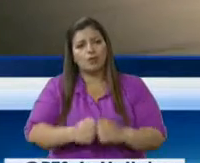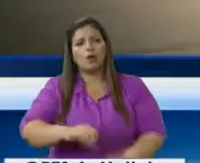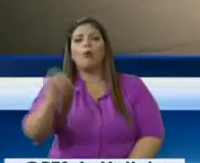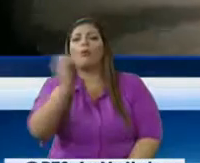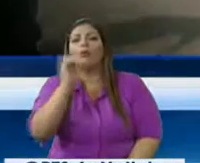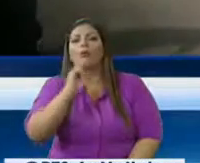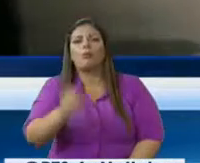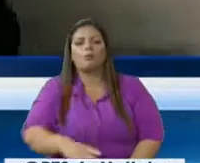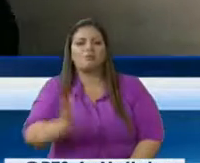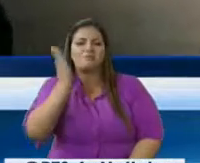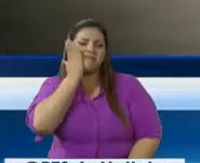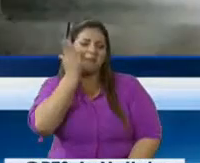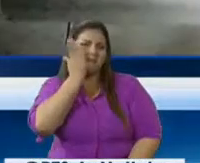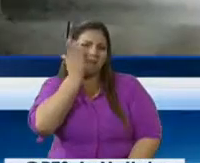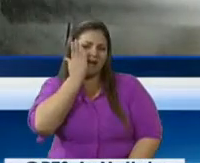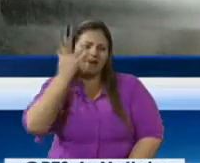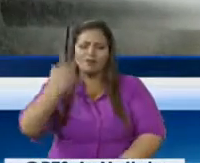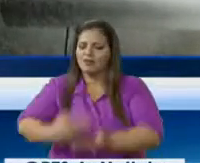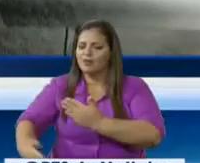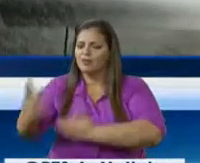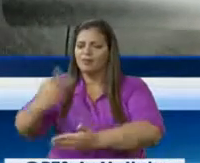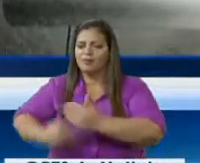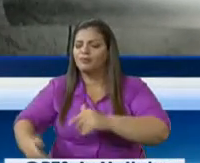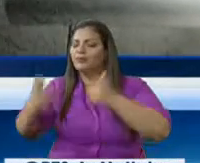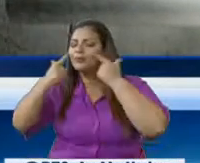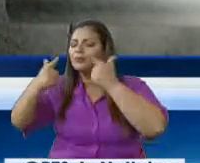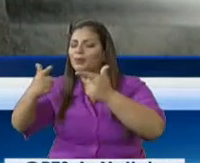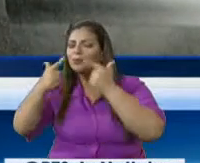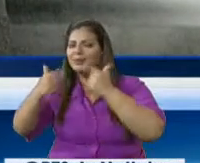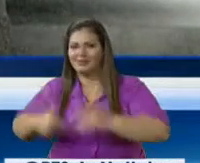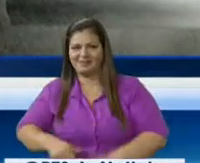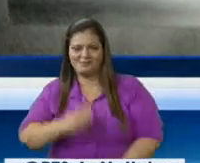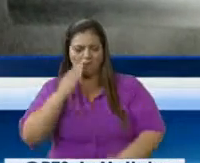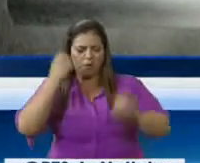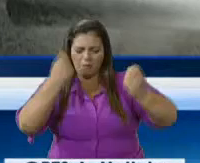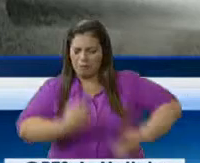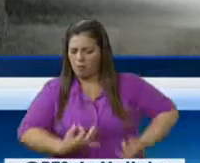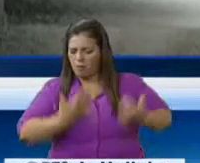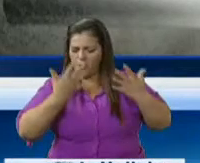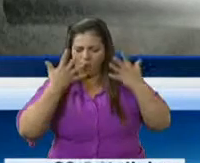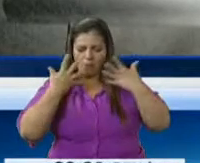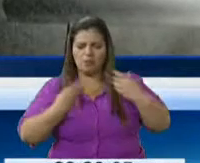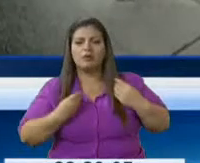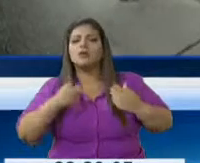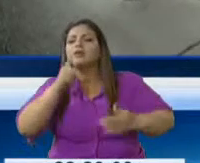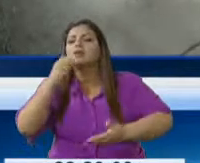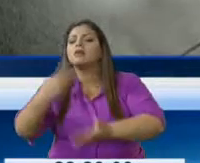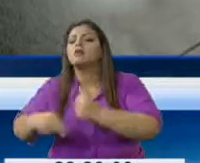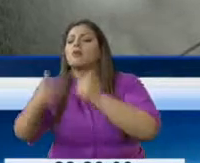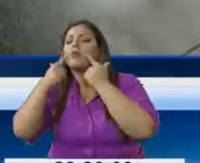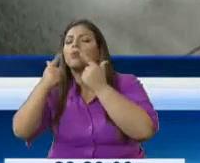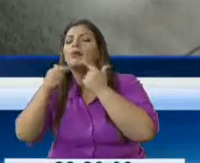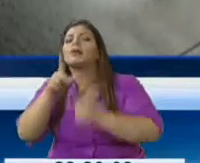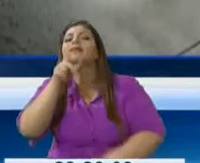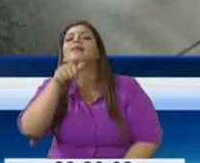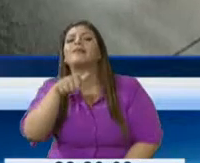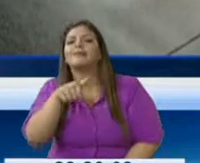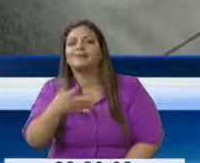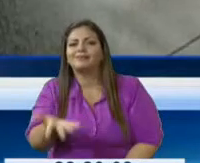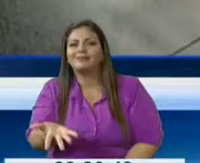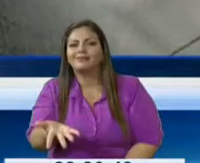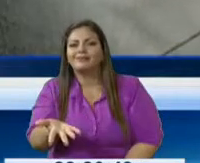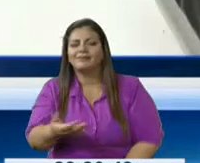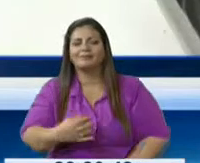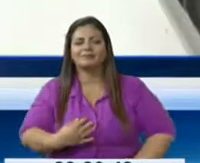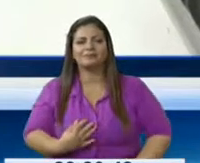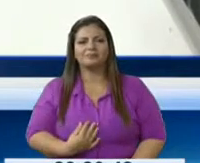madre prácticamente. No. Es un problema social que la gente no entiende. Que incluye a la familia entera. Absolutamente, económicamente. Pero, y lo más